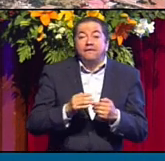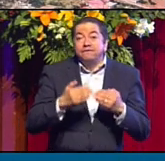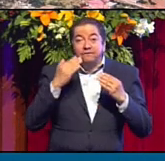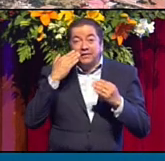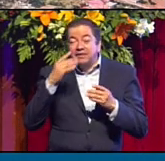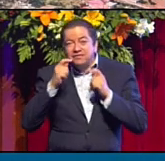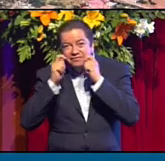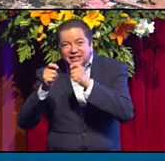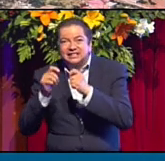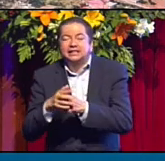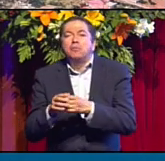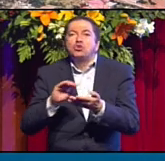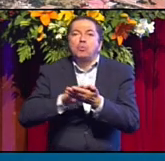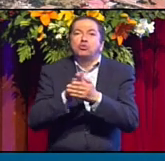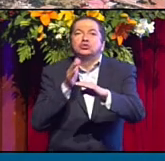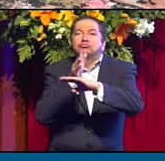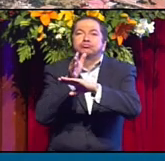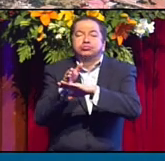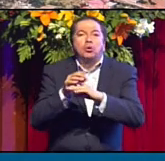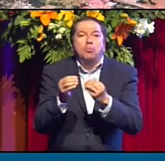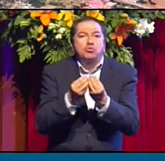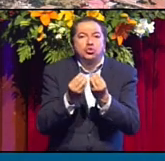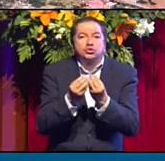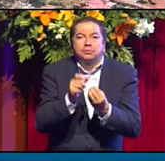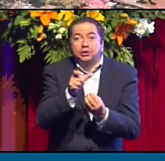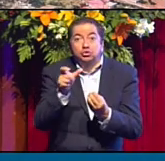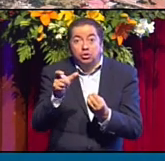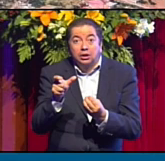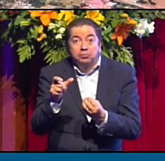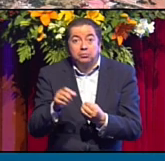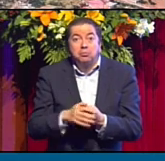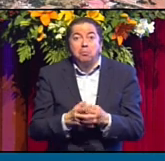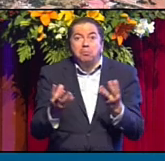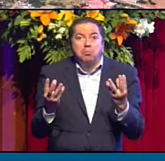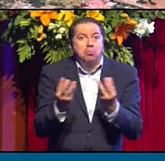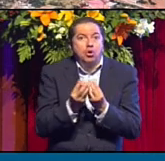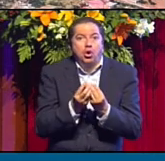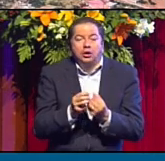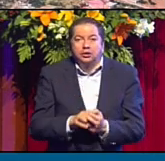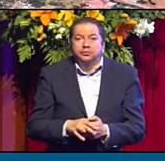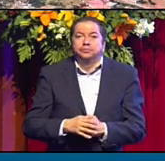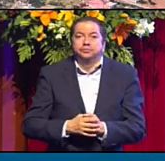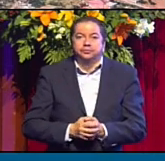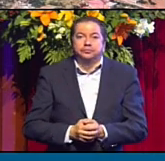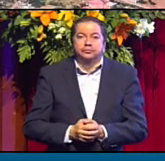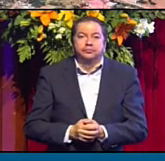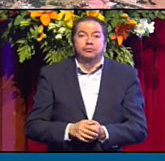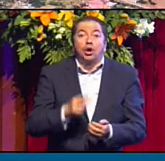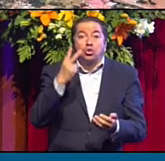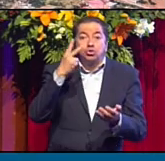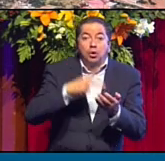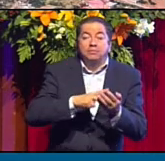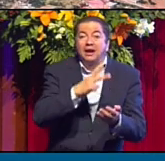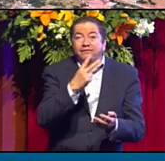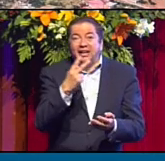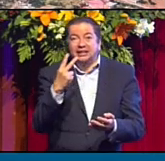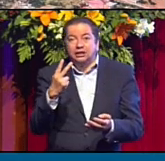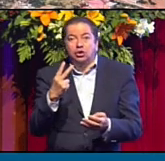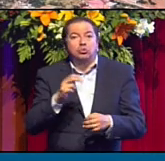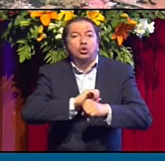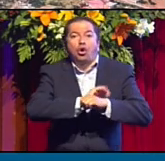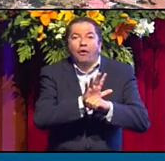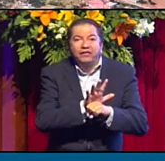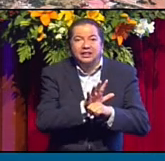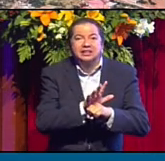¿cuánta gente viene al Mamayuca? Son poquitas, pues. Si nosotros vienen aquí al Mamayuca alrededor de 100.000 personas. Pero el 2022, recuerda que tuvimos